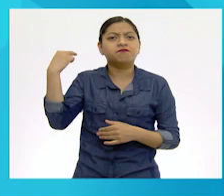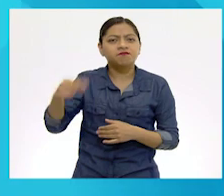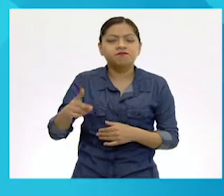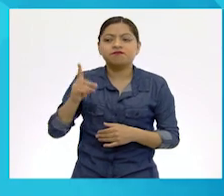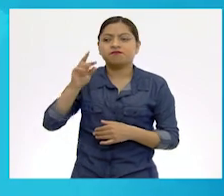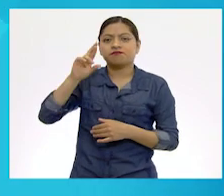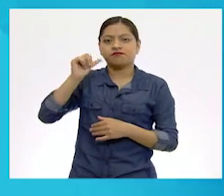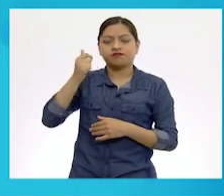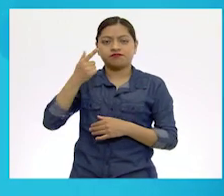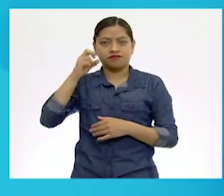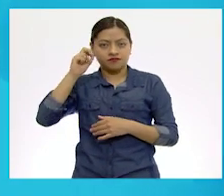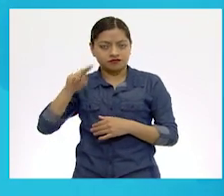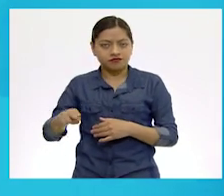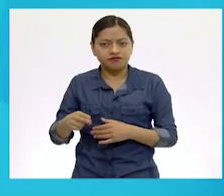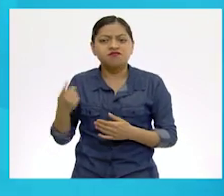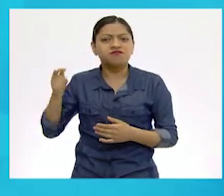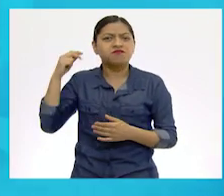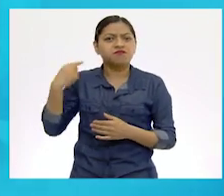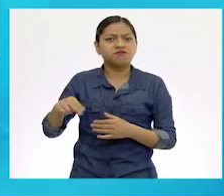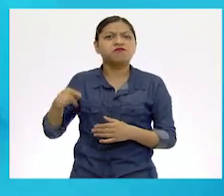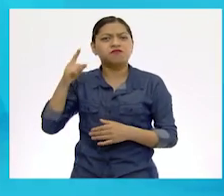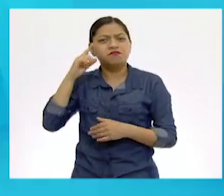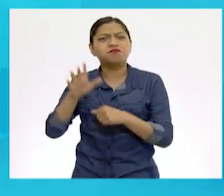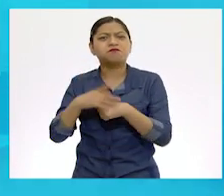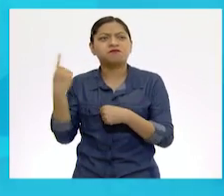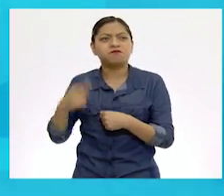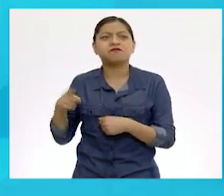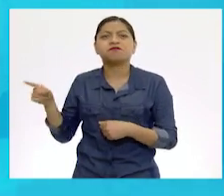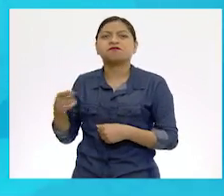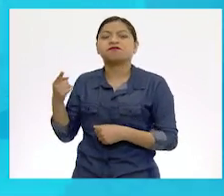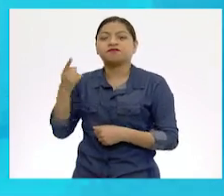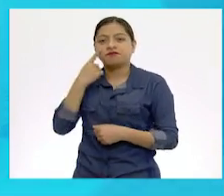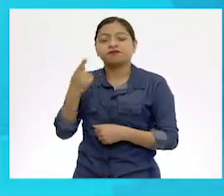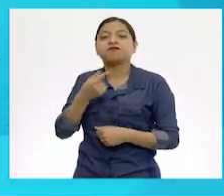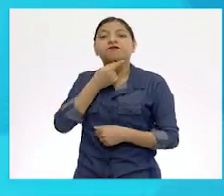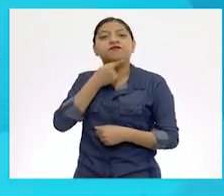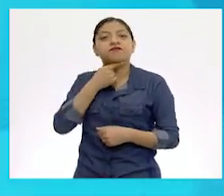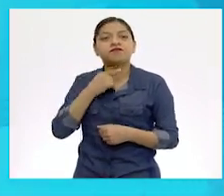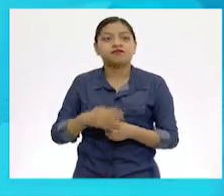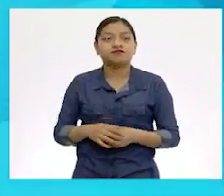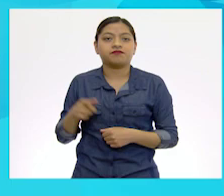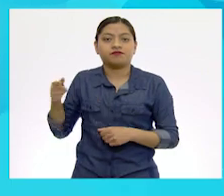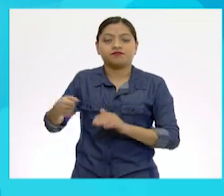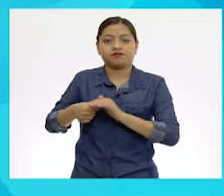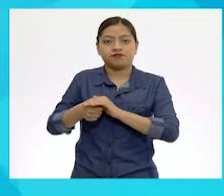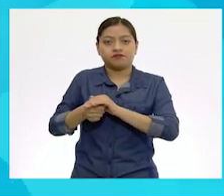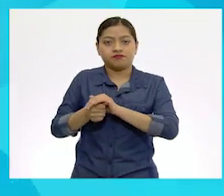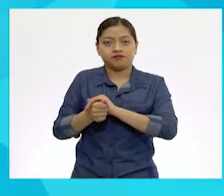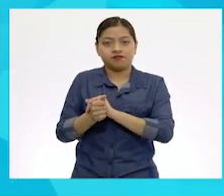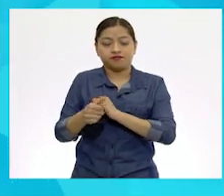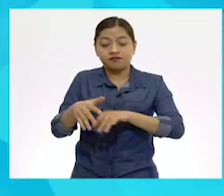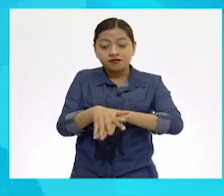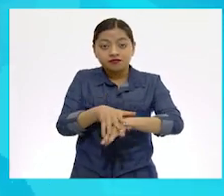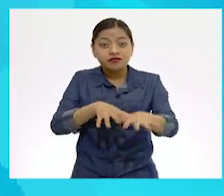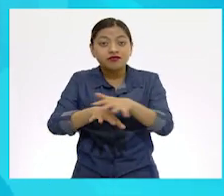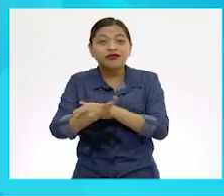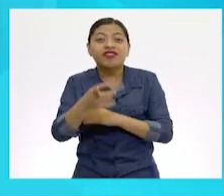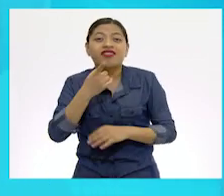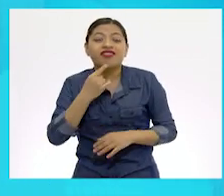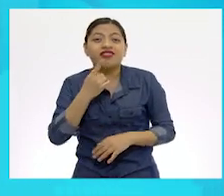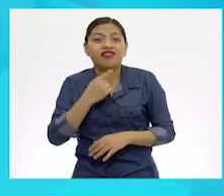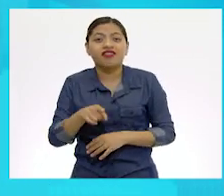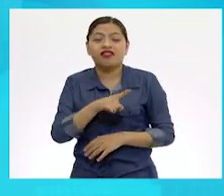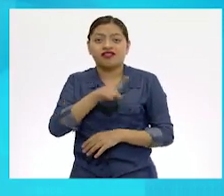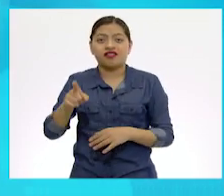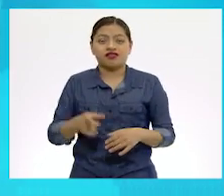muy característico de su pliegue que tienen en la barbilla. En este caso tenemos una tortuga patas rojas. Ellas son originarias